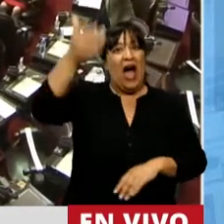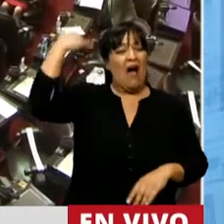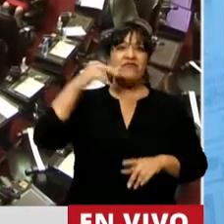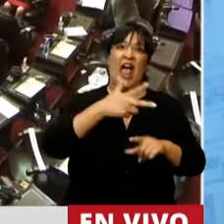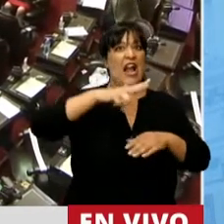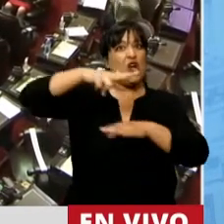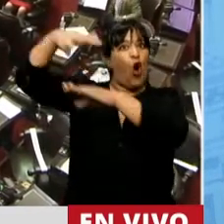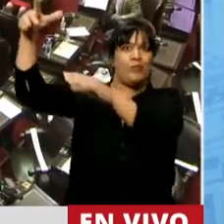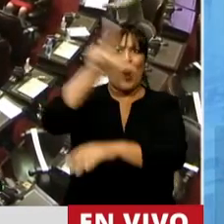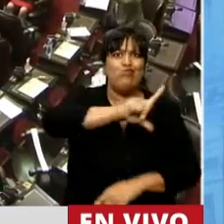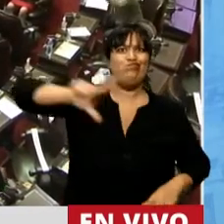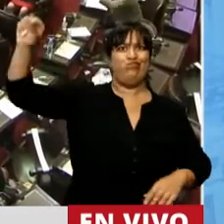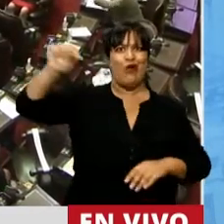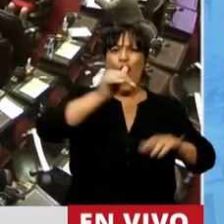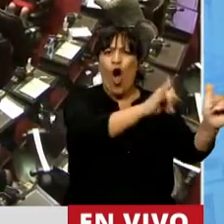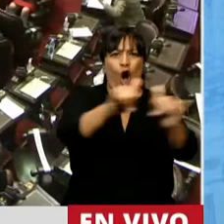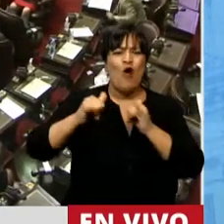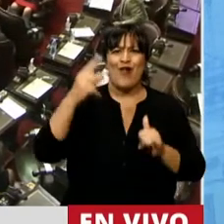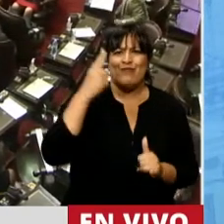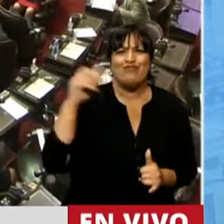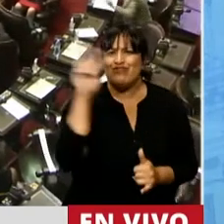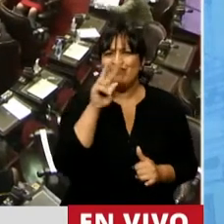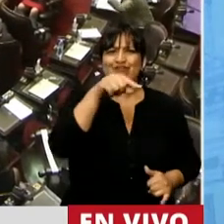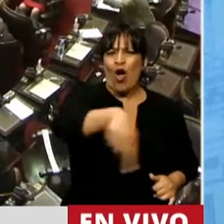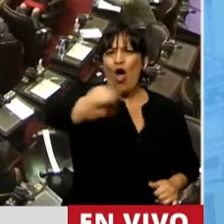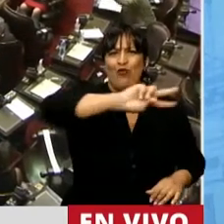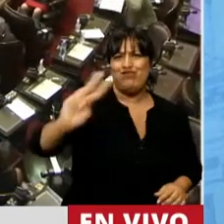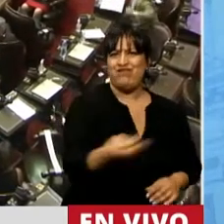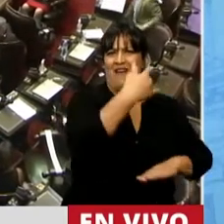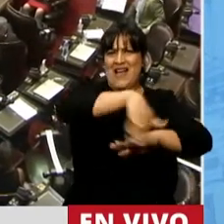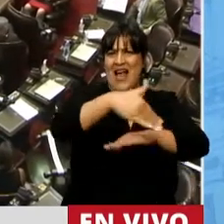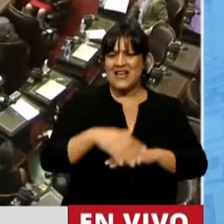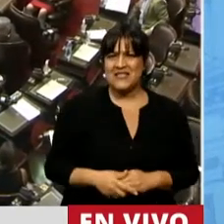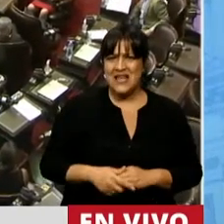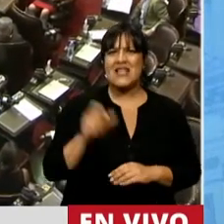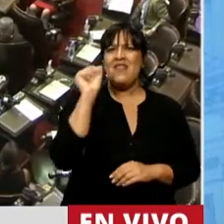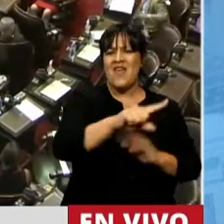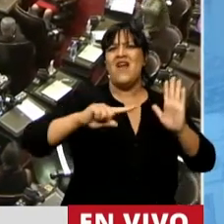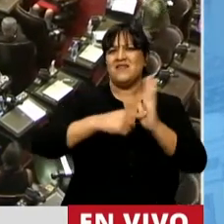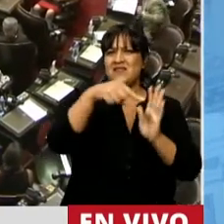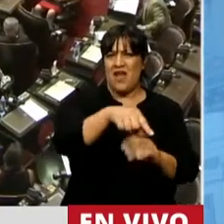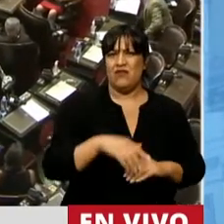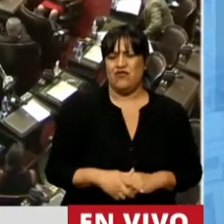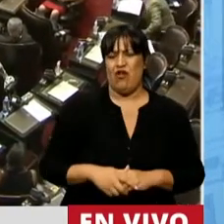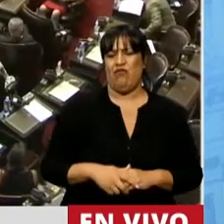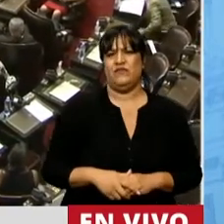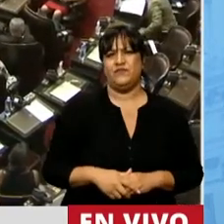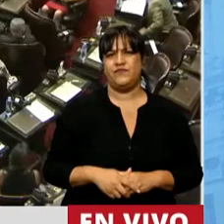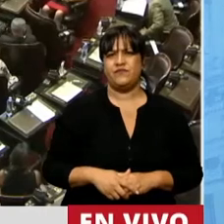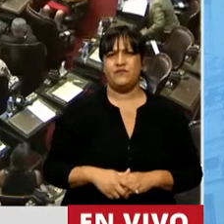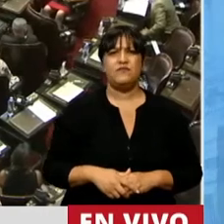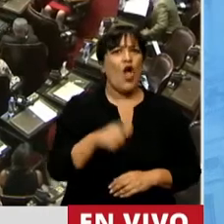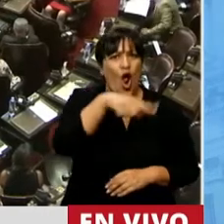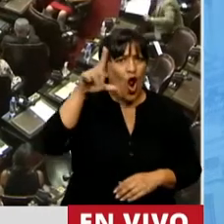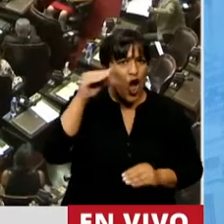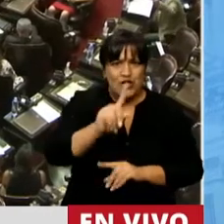dejando jóvenes y jóvenes argentinos y argentinas muertas en las calles del microcentro porteño no se